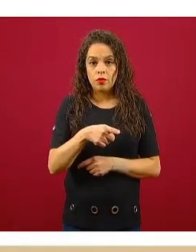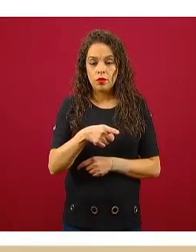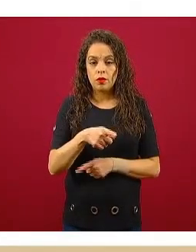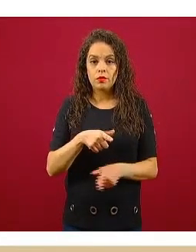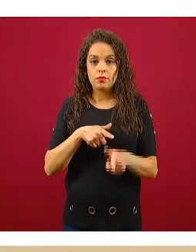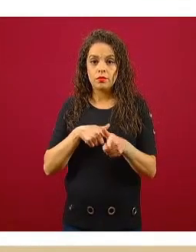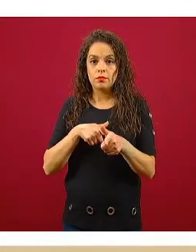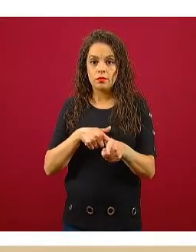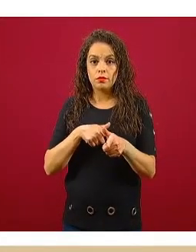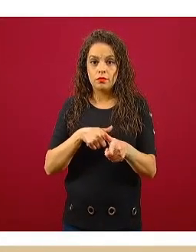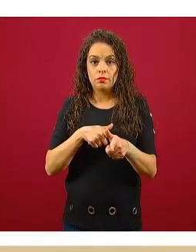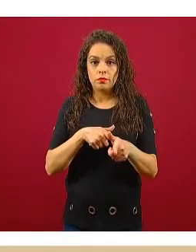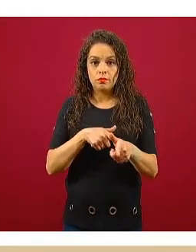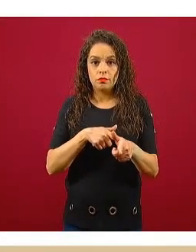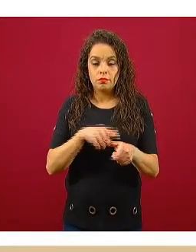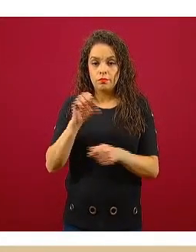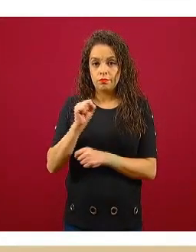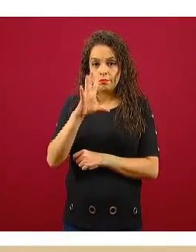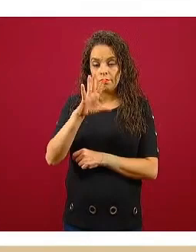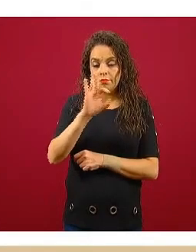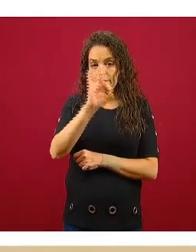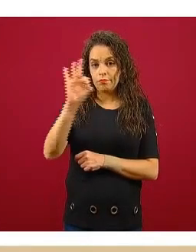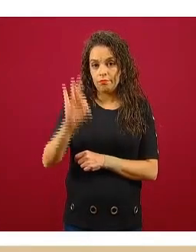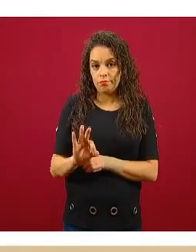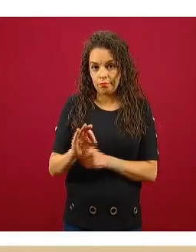manteniendo cercano al 65%.